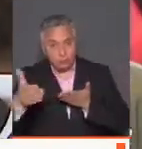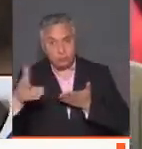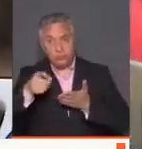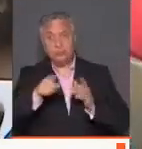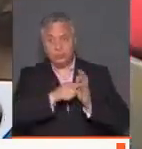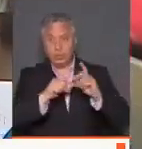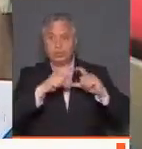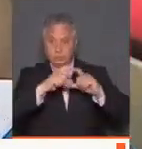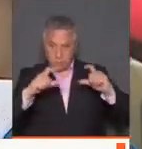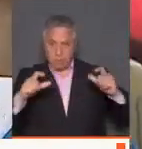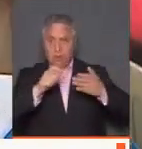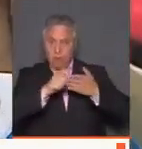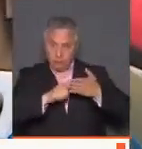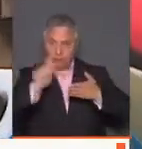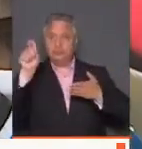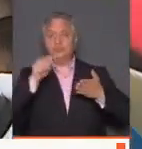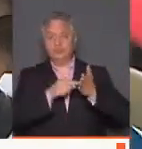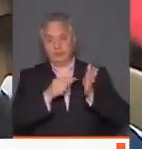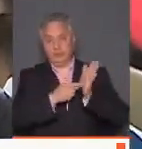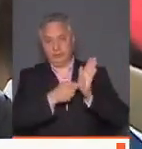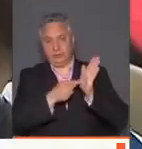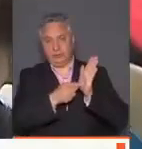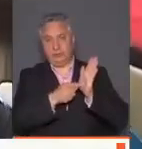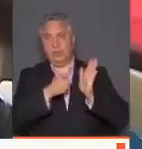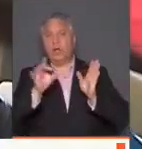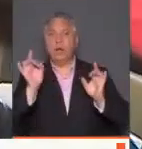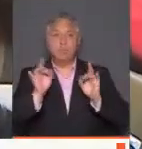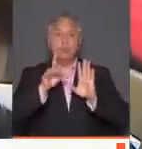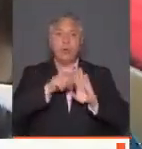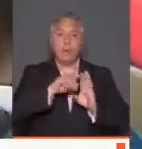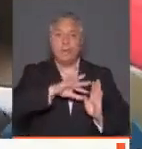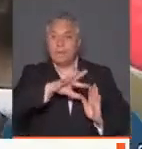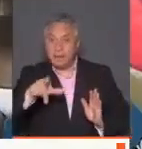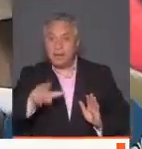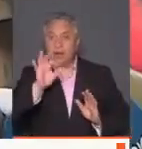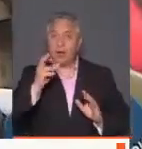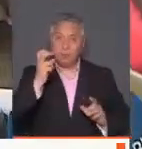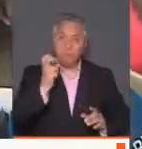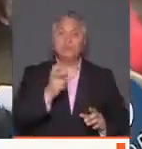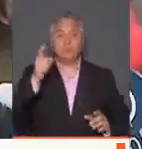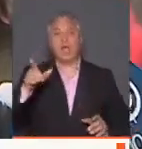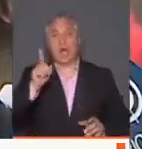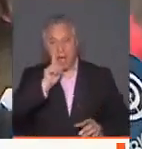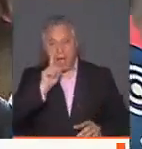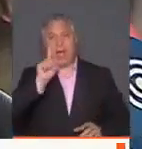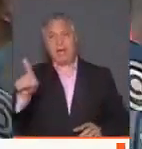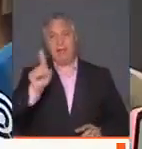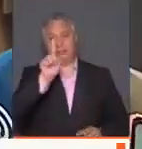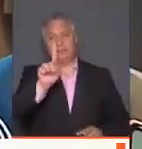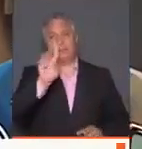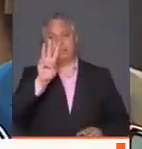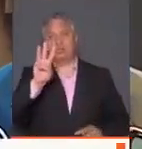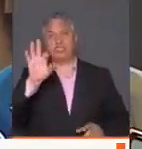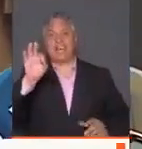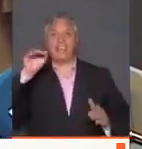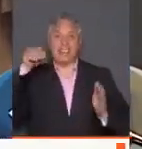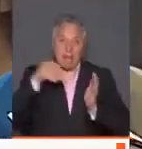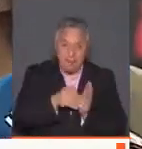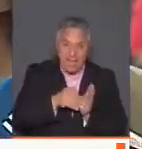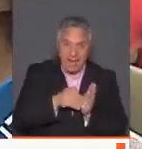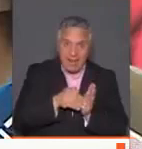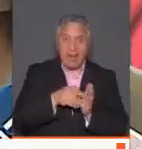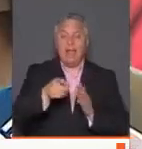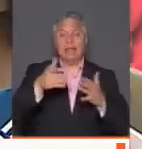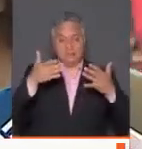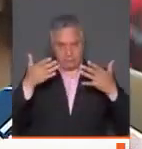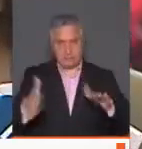vigentes que se pierden o se las roban y ya llevamos más de 130.000 reimpresiones hechas. También hace